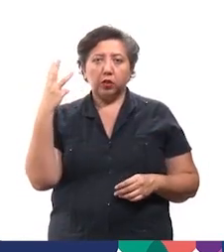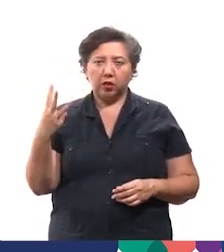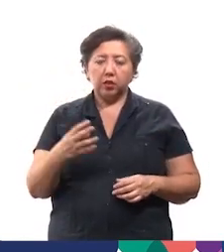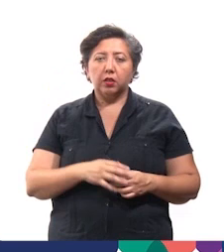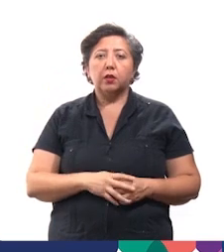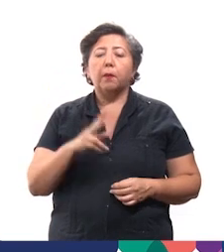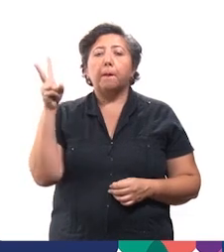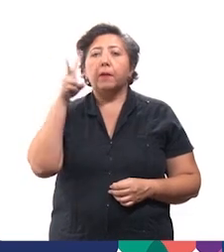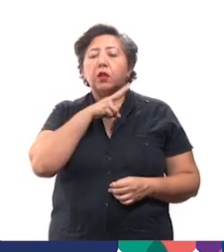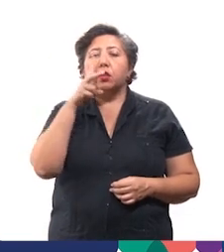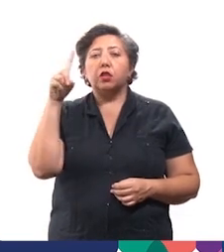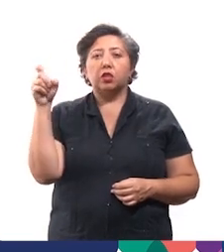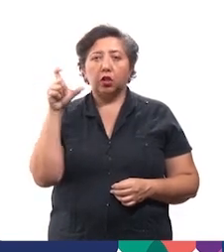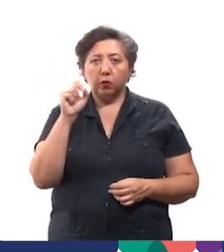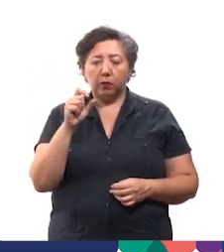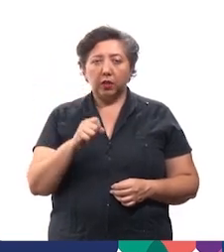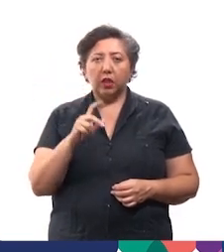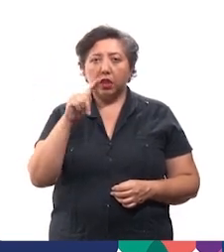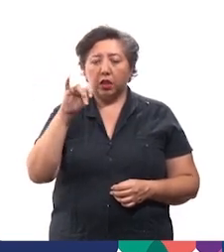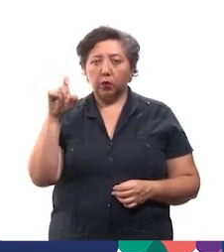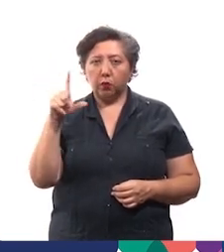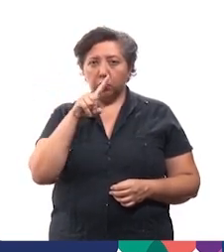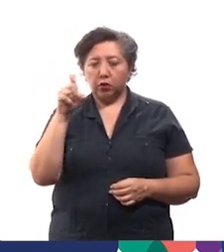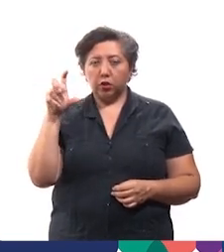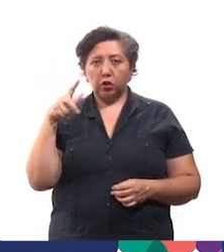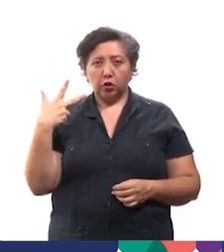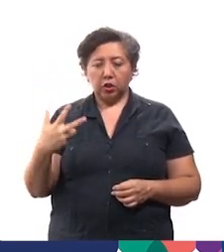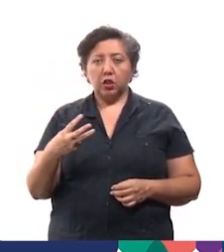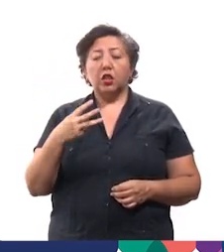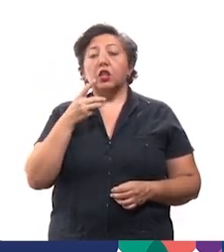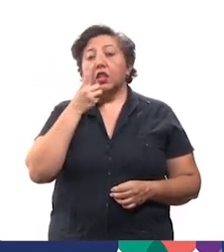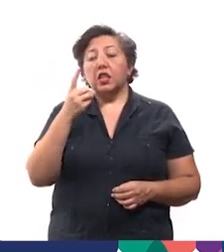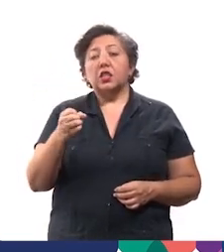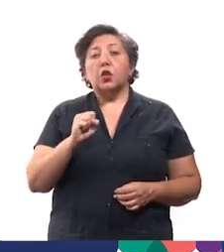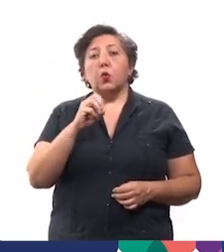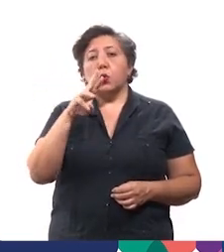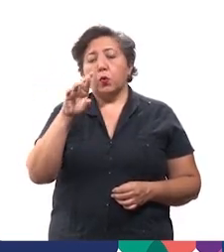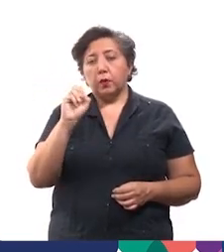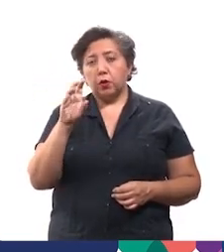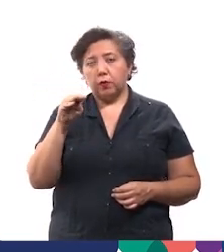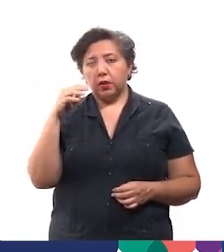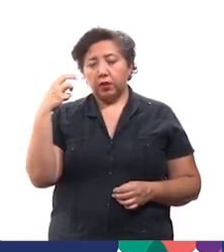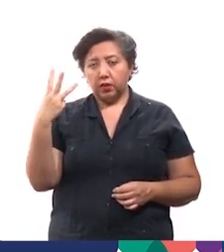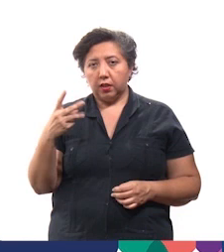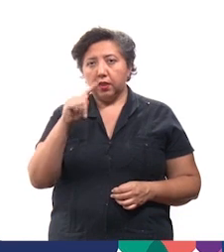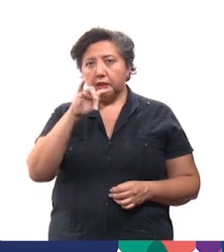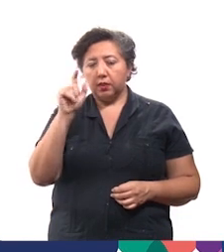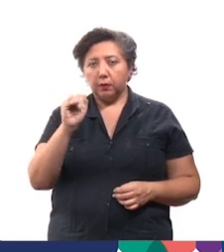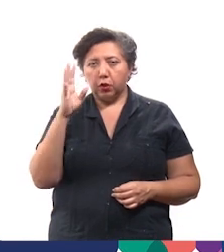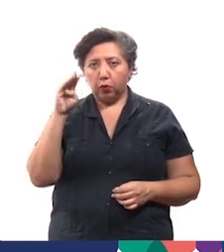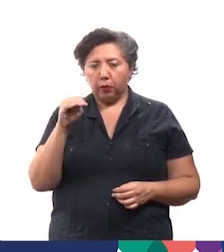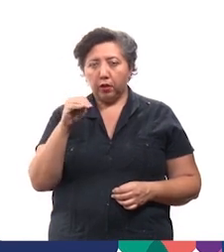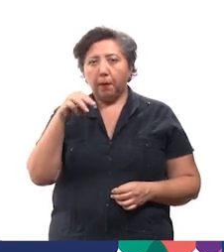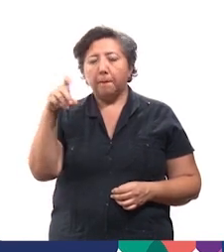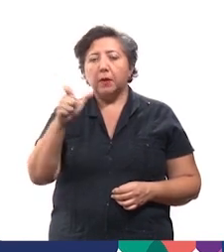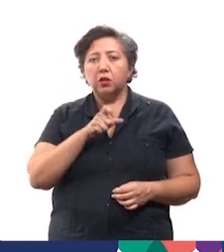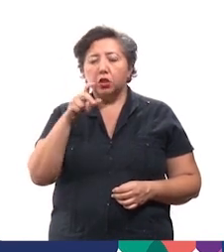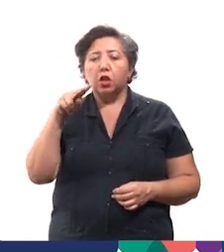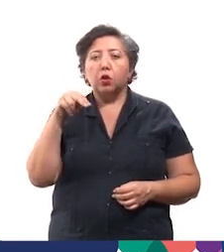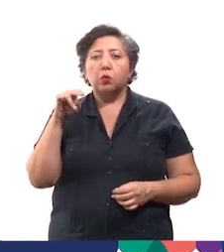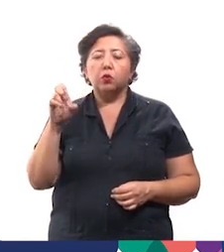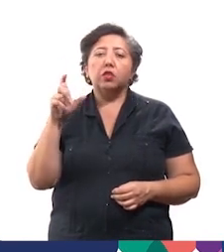153, Valladolid 120, Ticul 103, Junucmá 93, Tizimín 90, Maxcanú